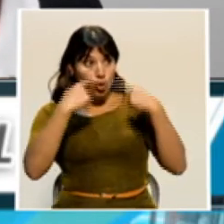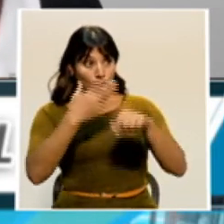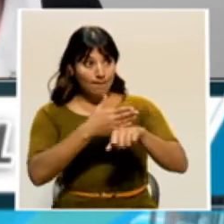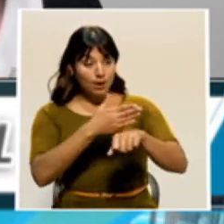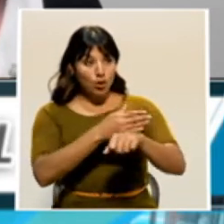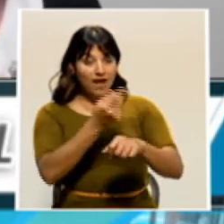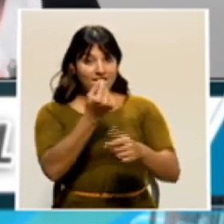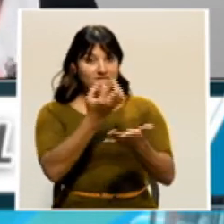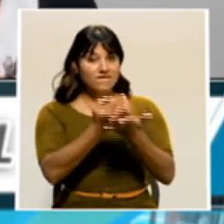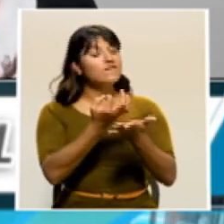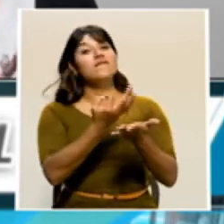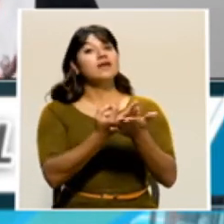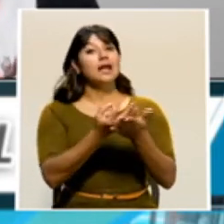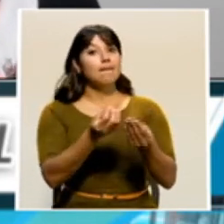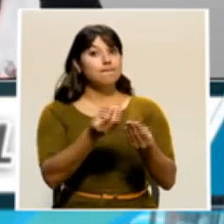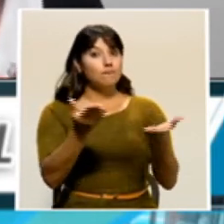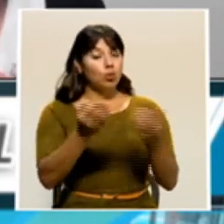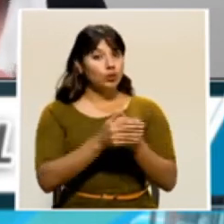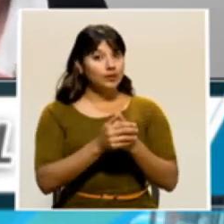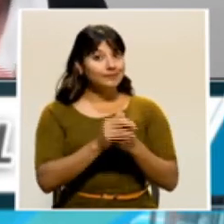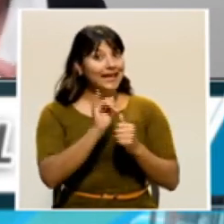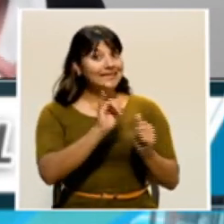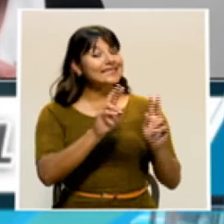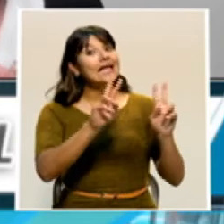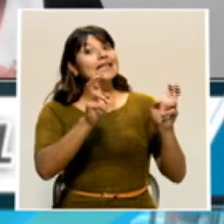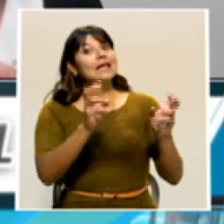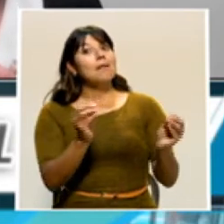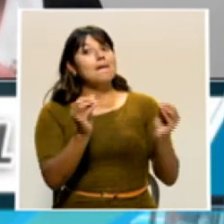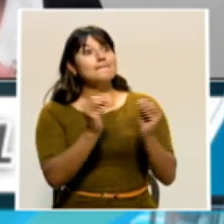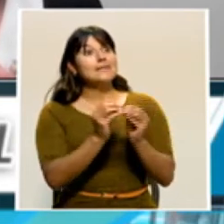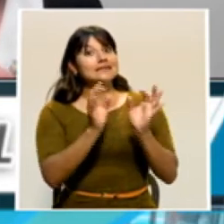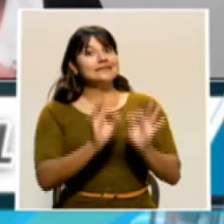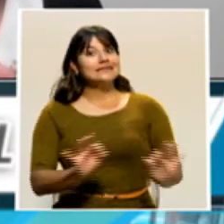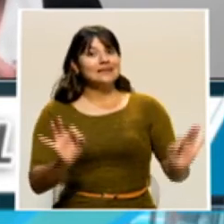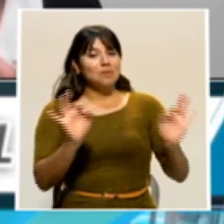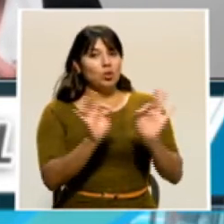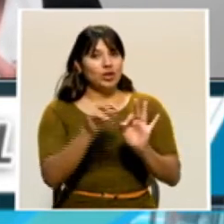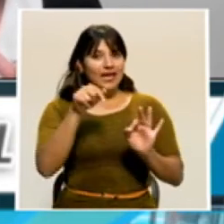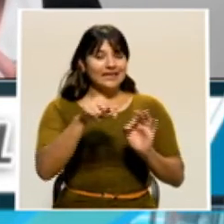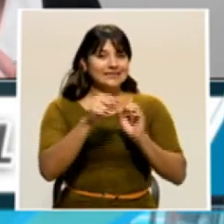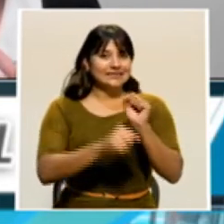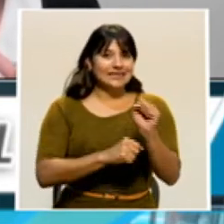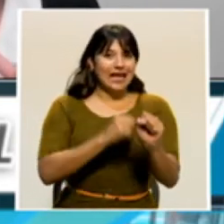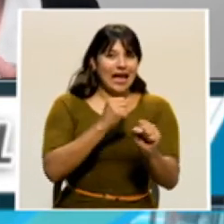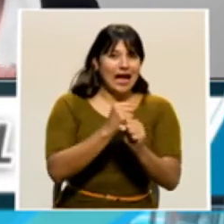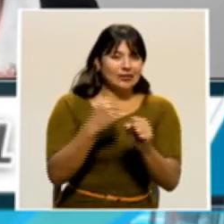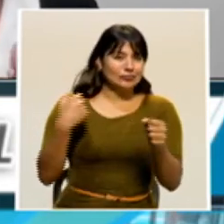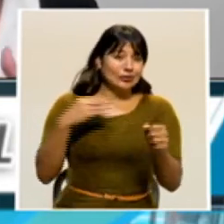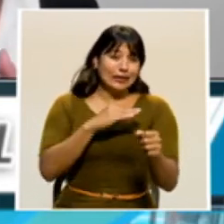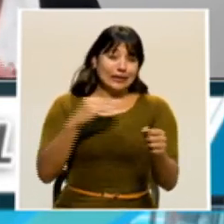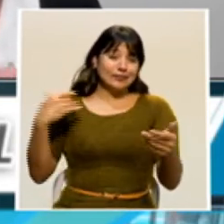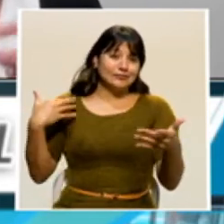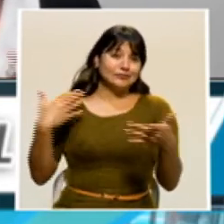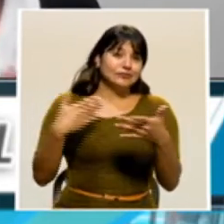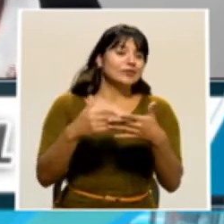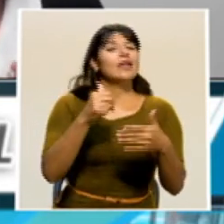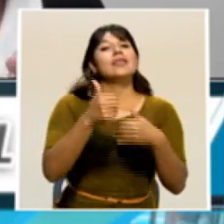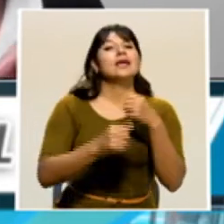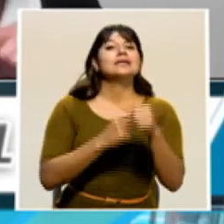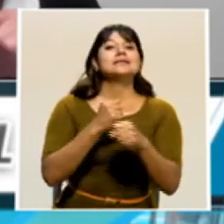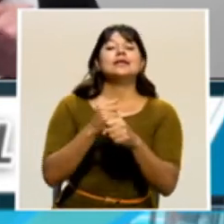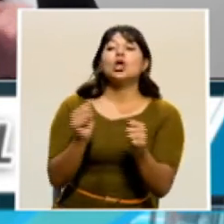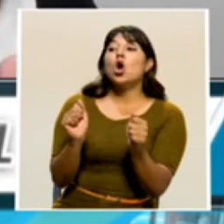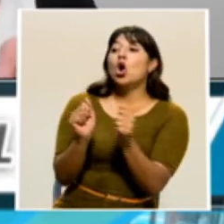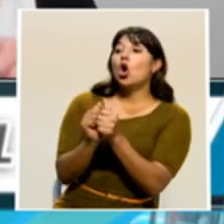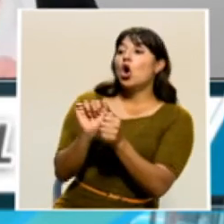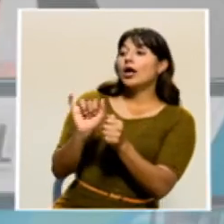públicas, finalmente, que es el gran tema de este año y de los últimos 10 años. Con estas